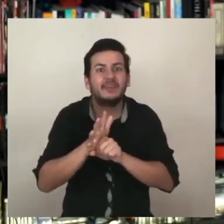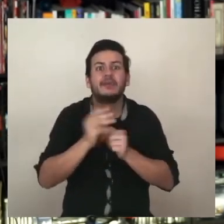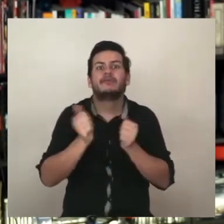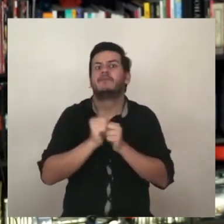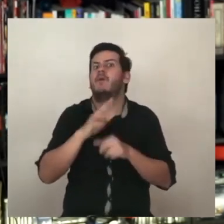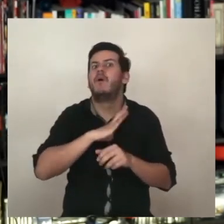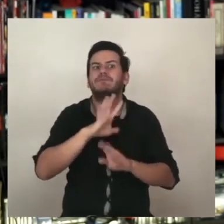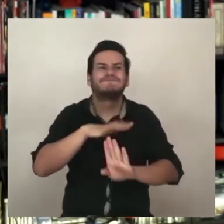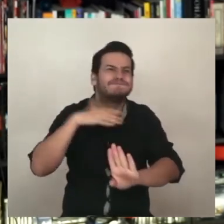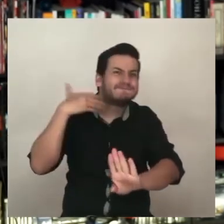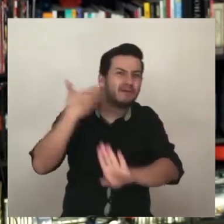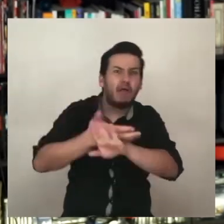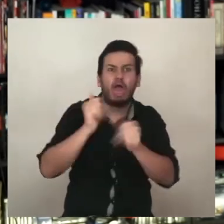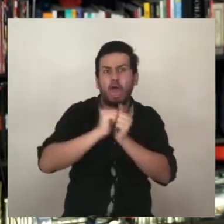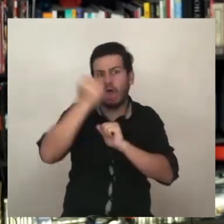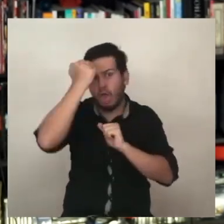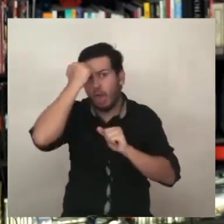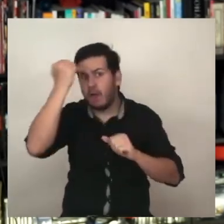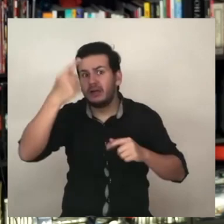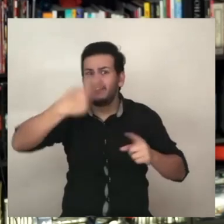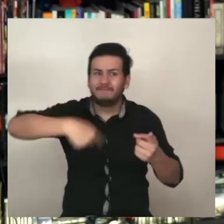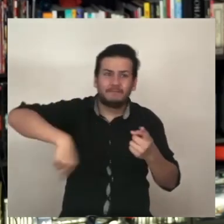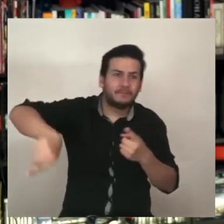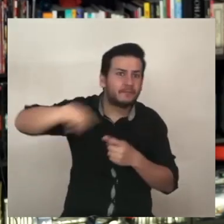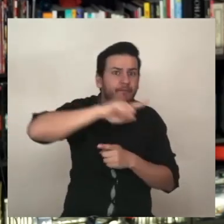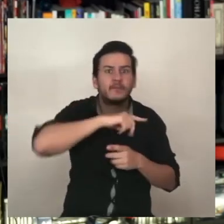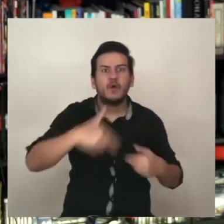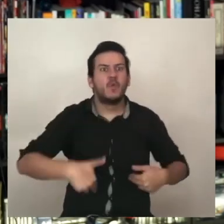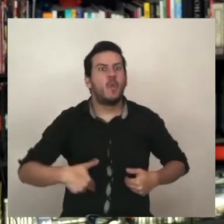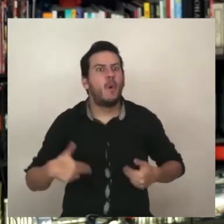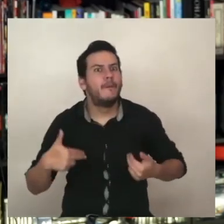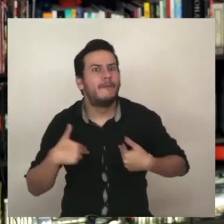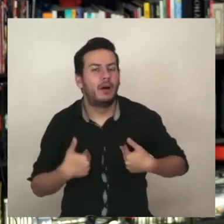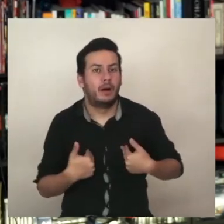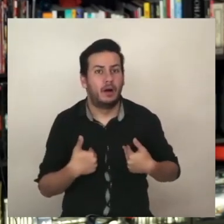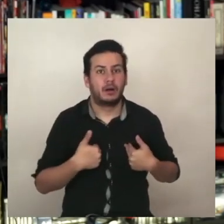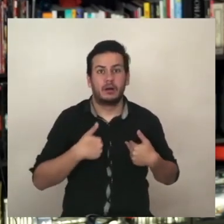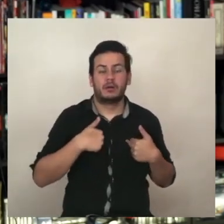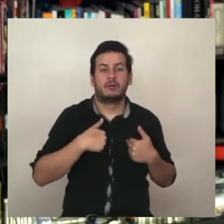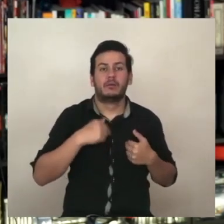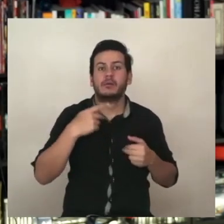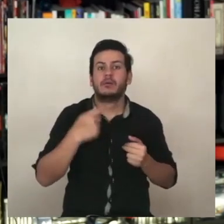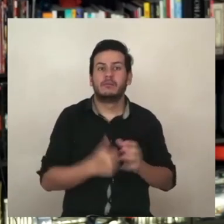la pandemia de la estupidez humana, una pandemia para la cual, muy desafortunadamente,